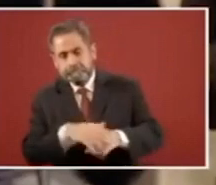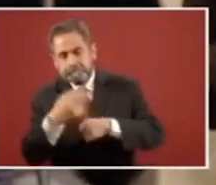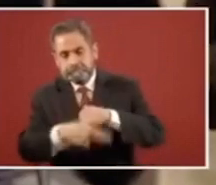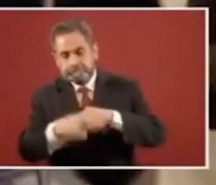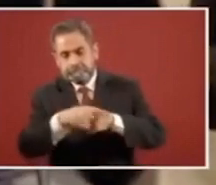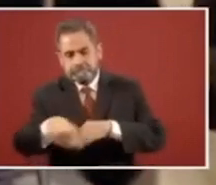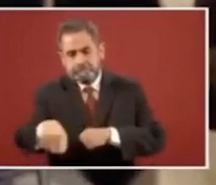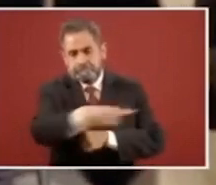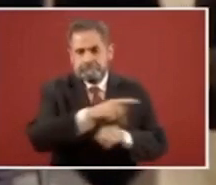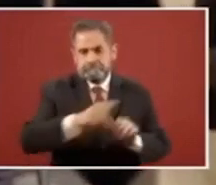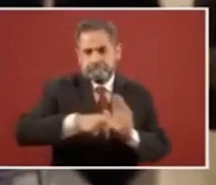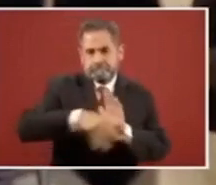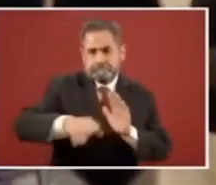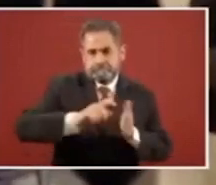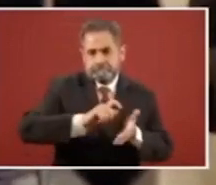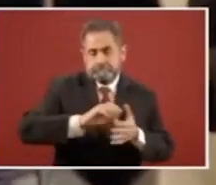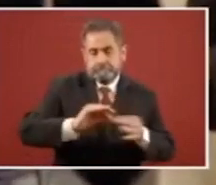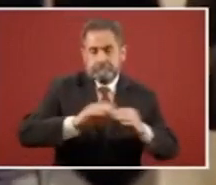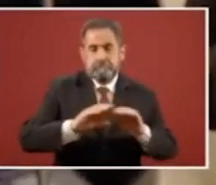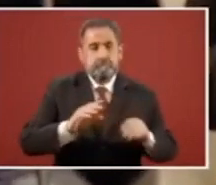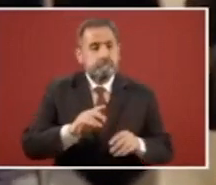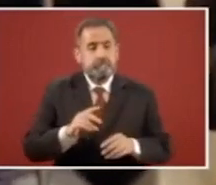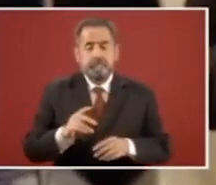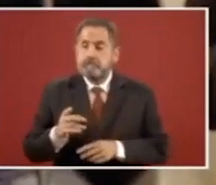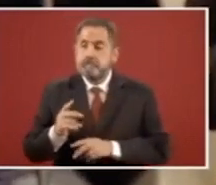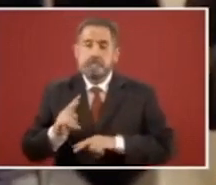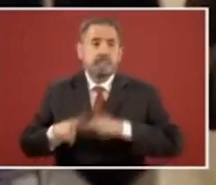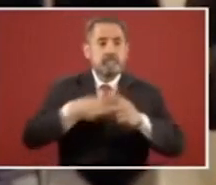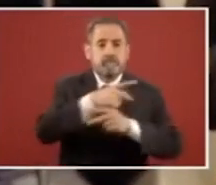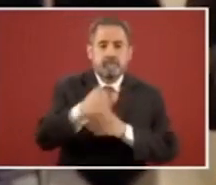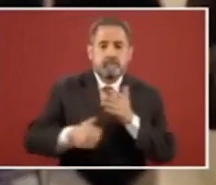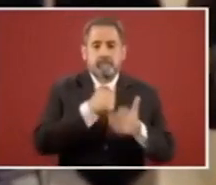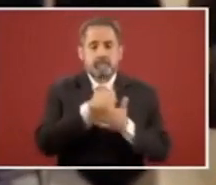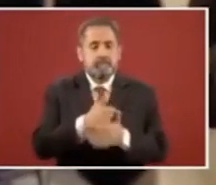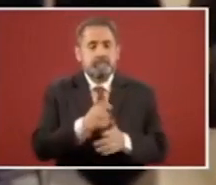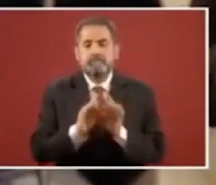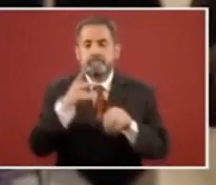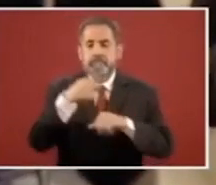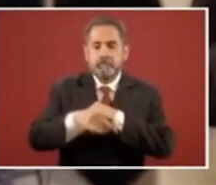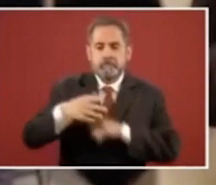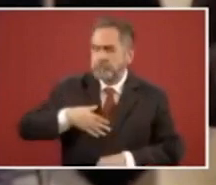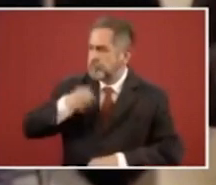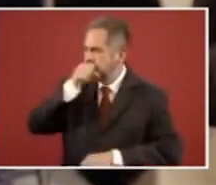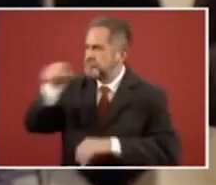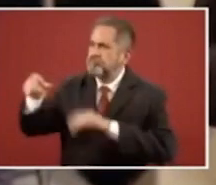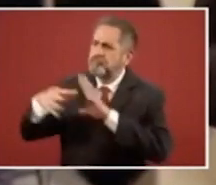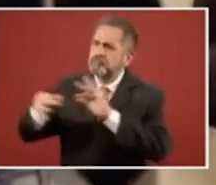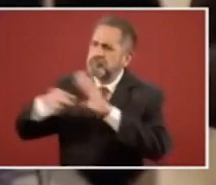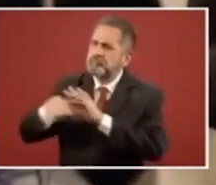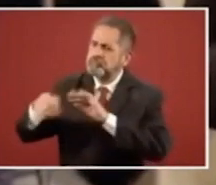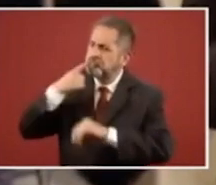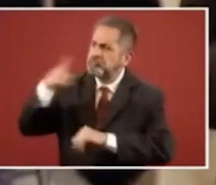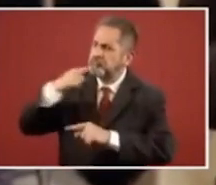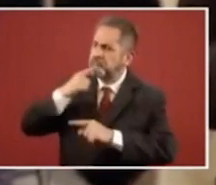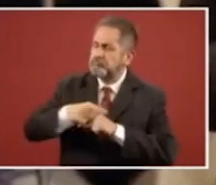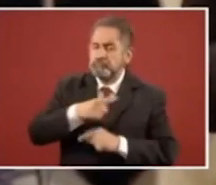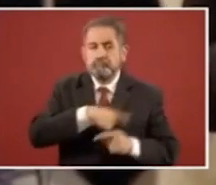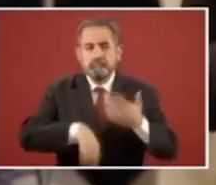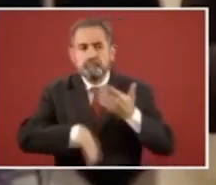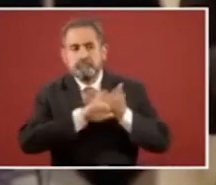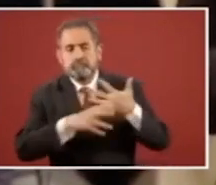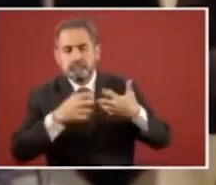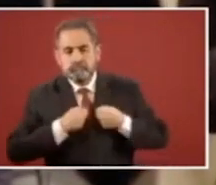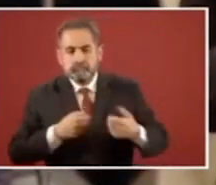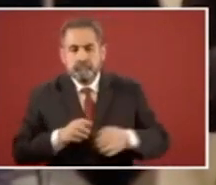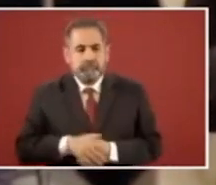corremos los periodistas del país cuando regresamos a nuestras ciudades, porque ahí están los que hemos denunciado y que las